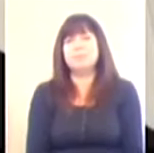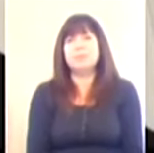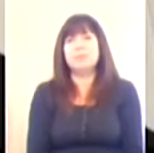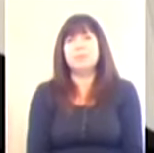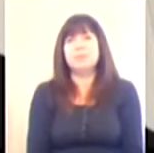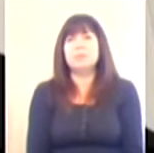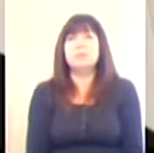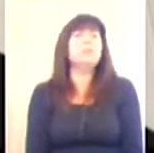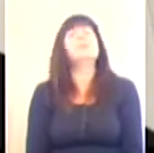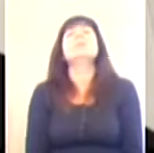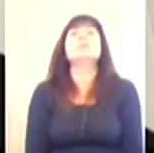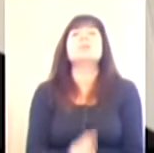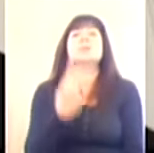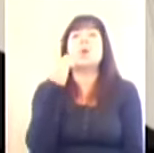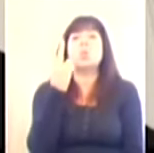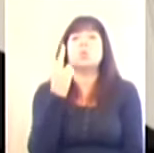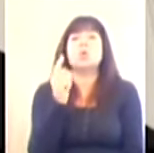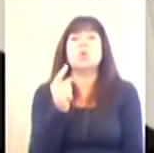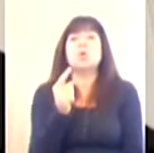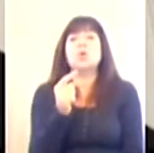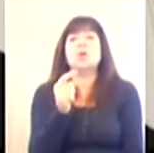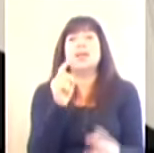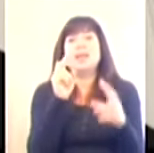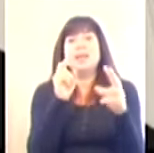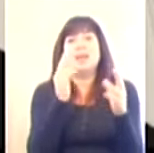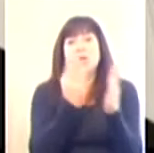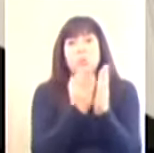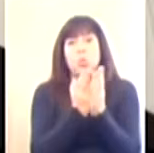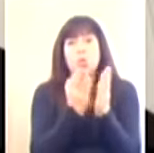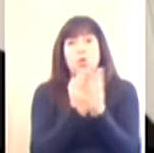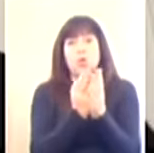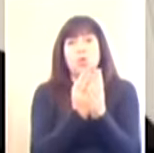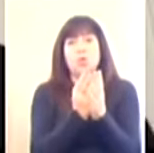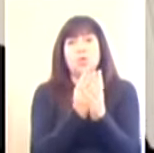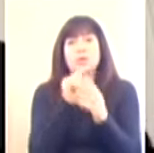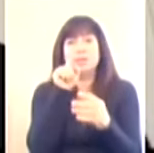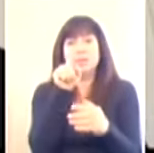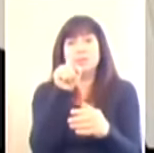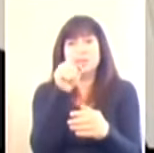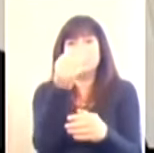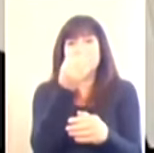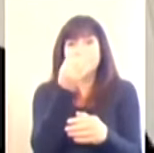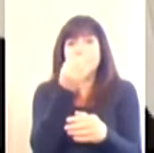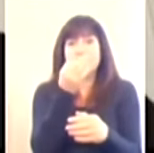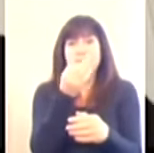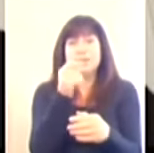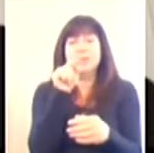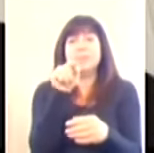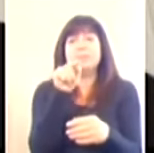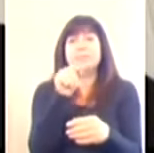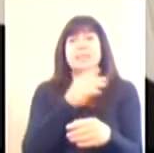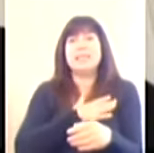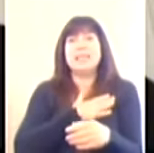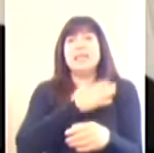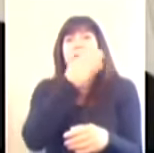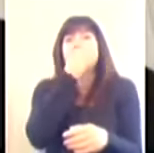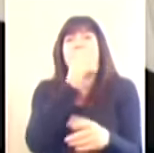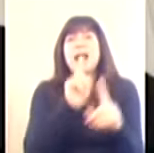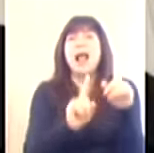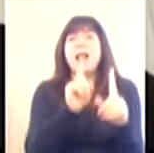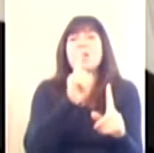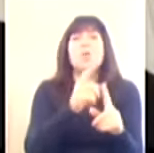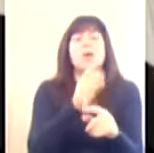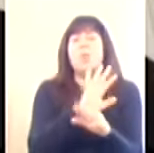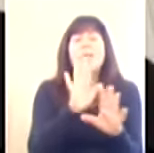respecto del estudio. Lo primero, quiero decir algo que está en el subtexto de toda esta discusión, pero que me parece justo decirlo, y es